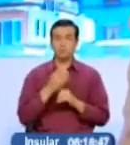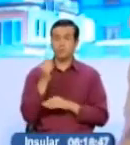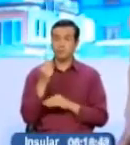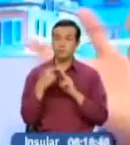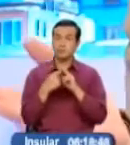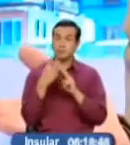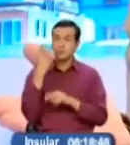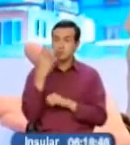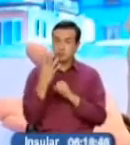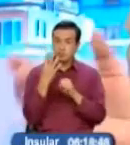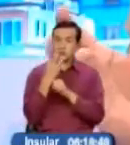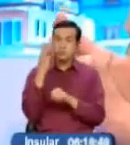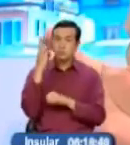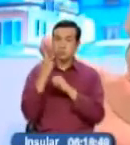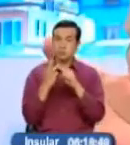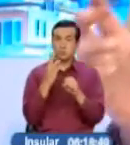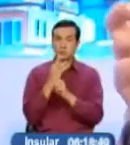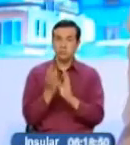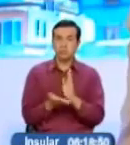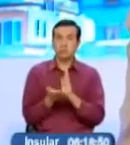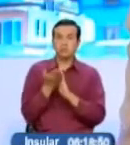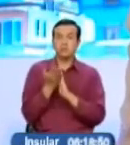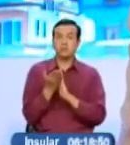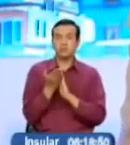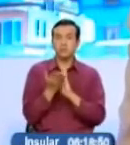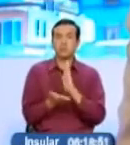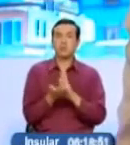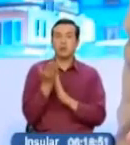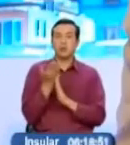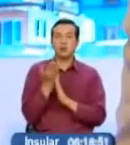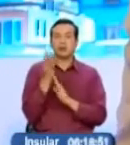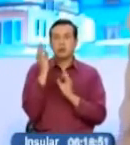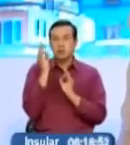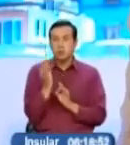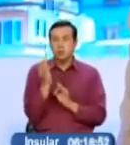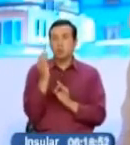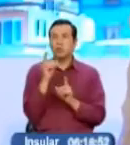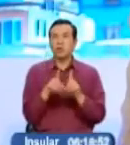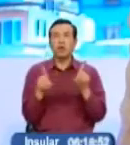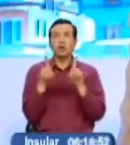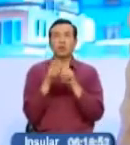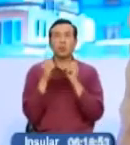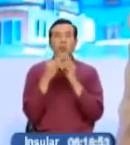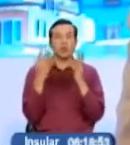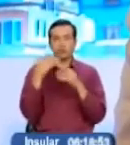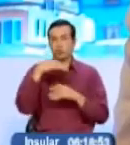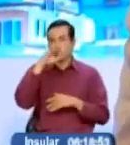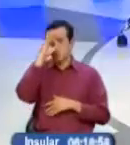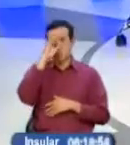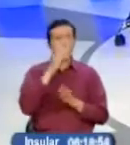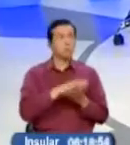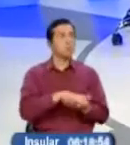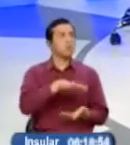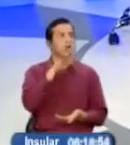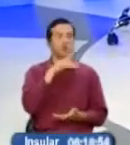créditos de 4 a 6 años plazo han aumentado en proporción. No recuerdo exactamente este rato la cifra. ¿Pero era significativo?